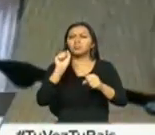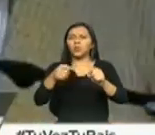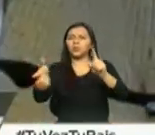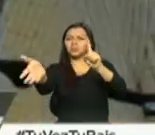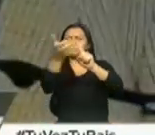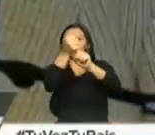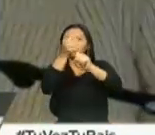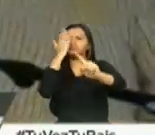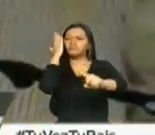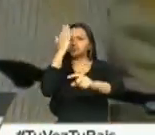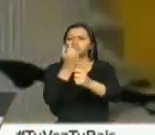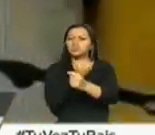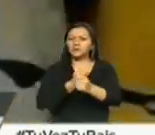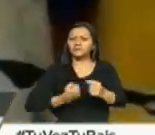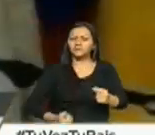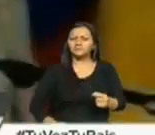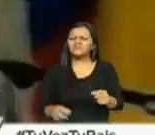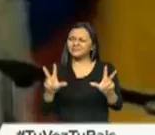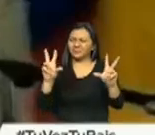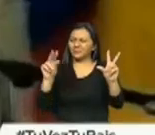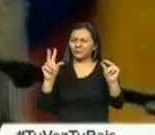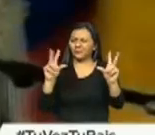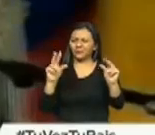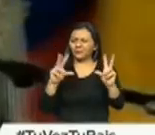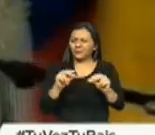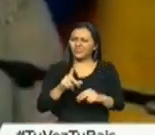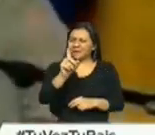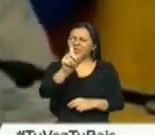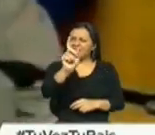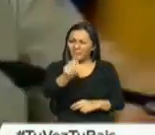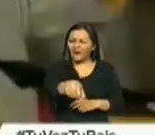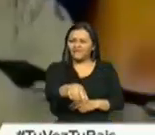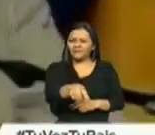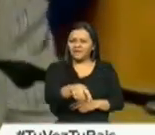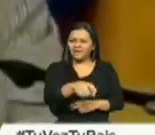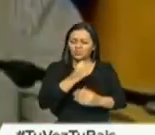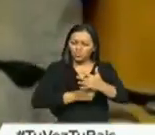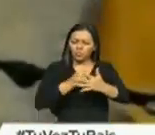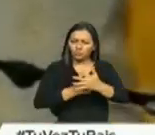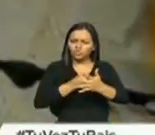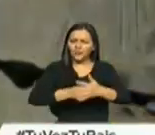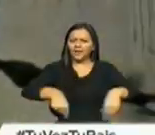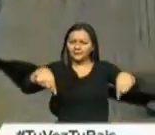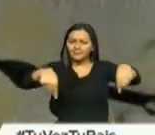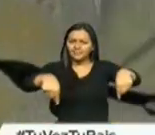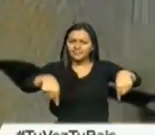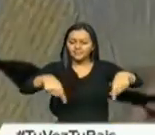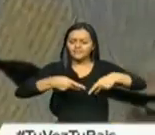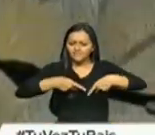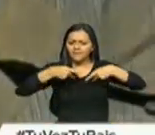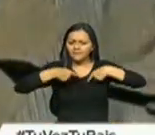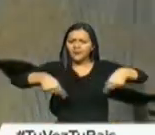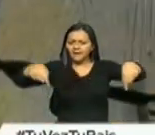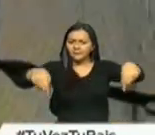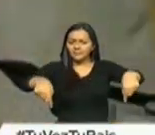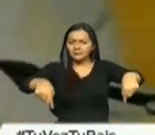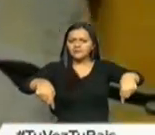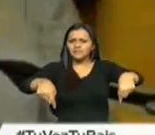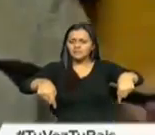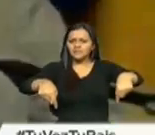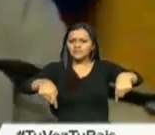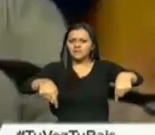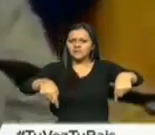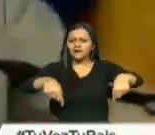paraíso. No te la llevo. El paraíso es este, o la condena es